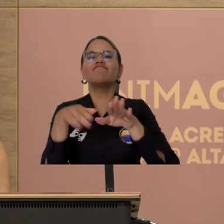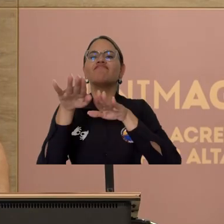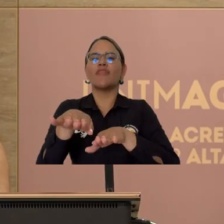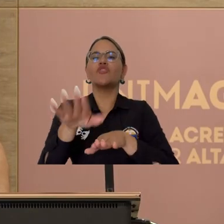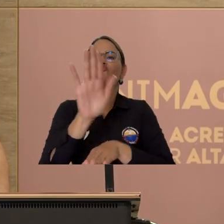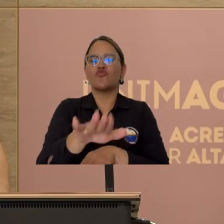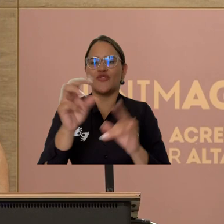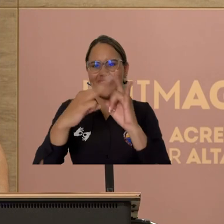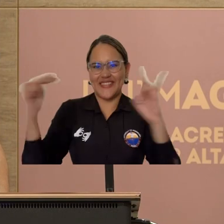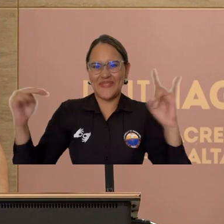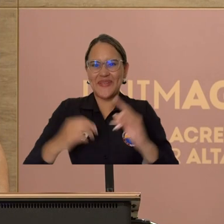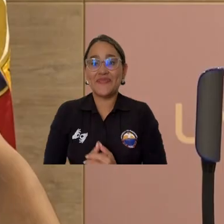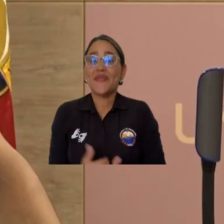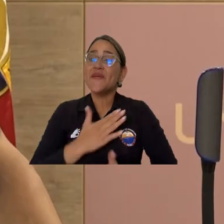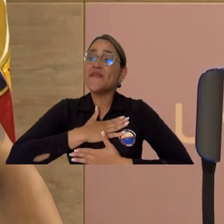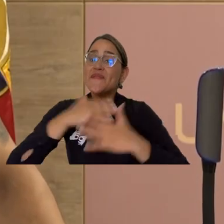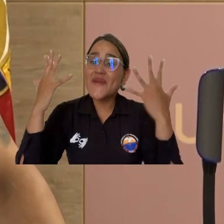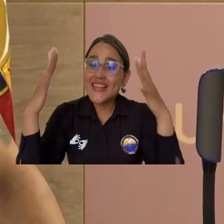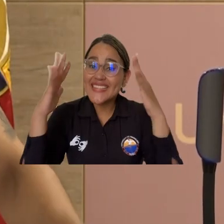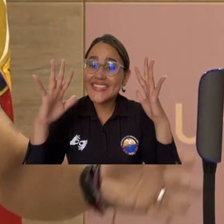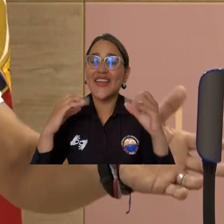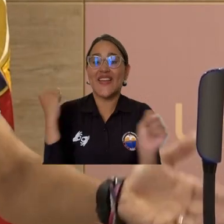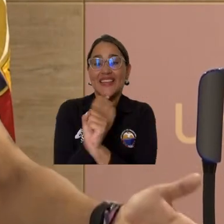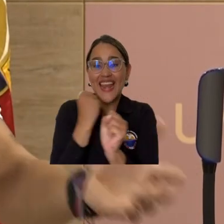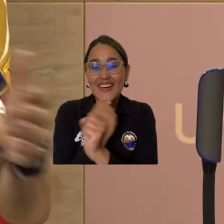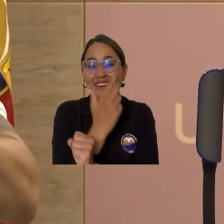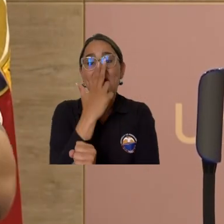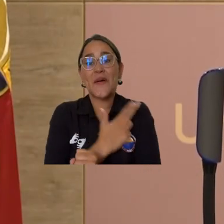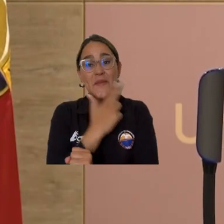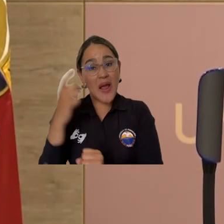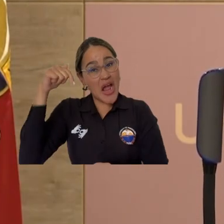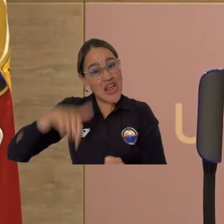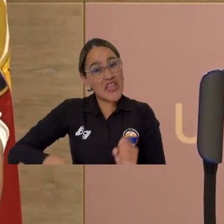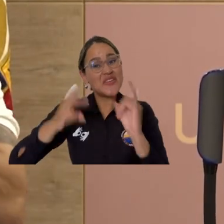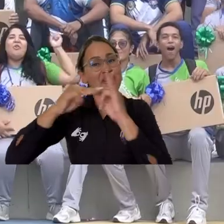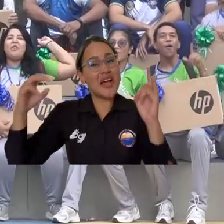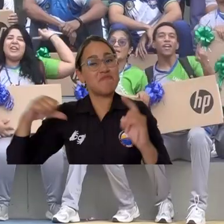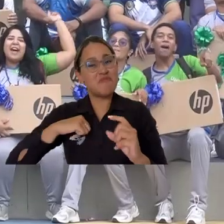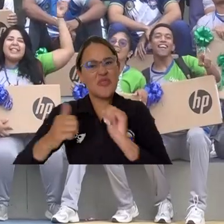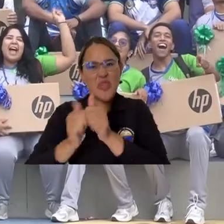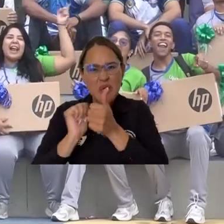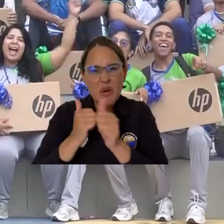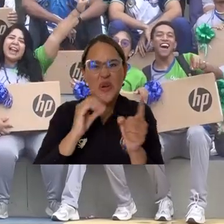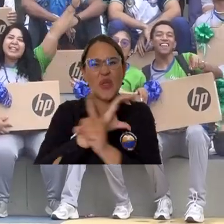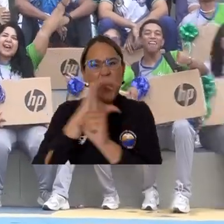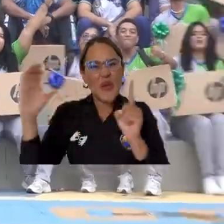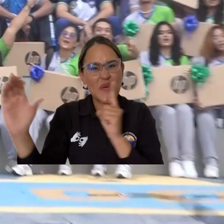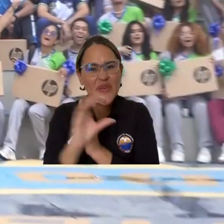Felicitaciones por su trabajo, su compromiso, y en esta universidad hay mucho deporte, mucha cultura, mucho talento.